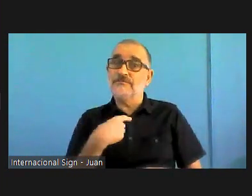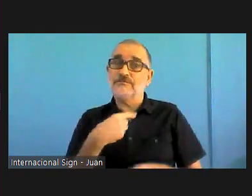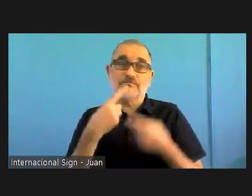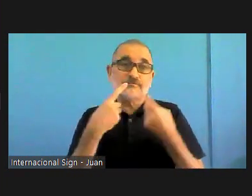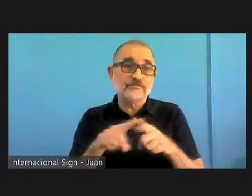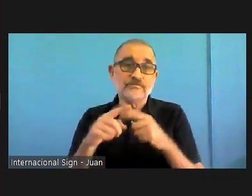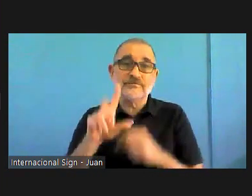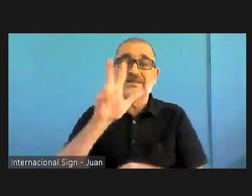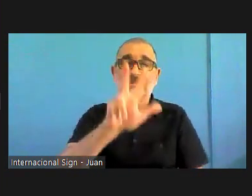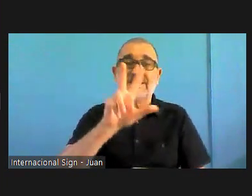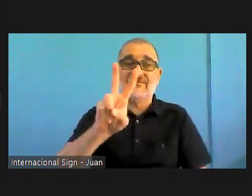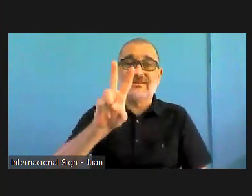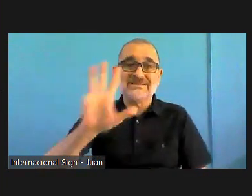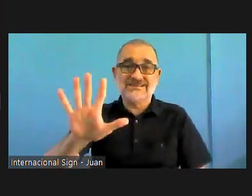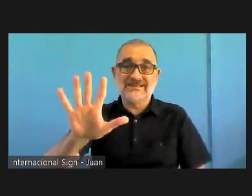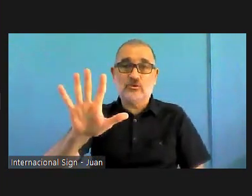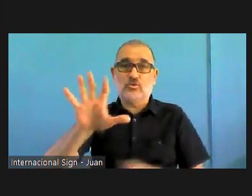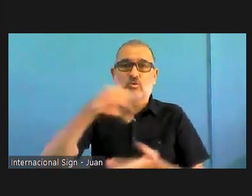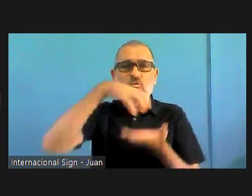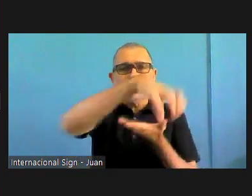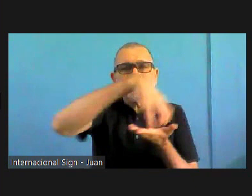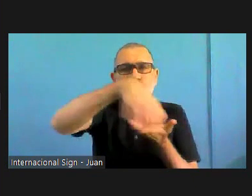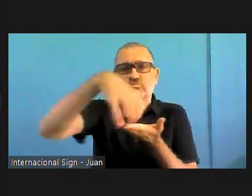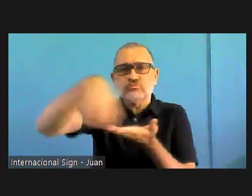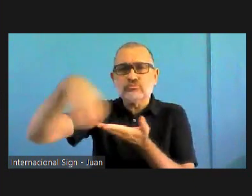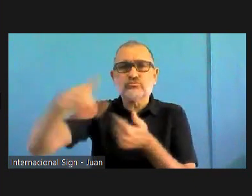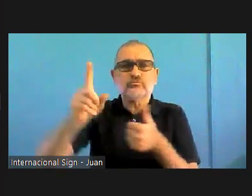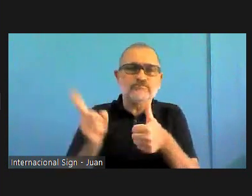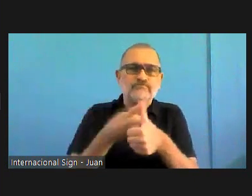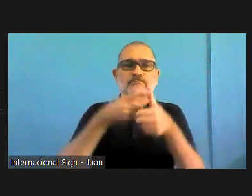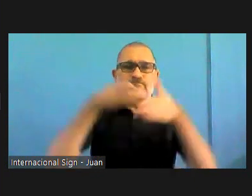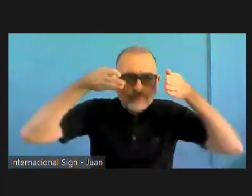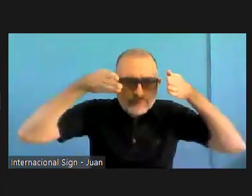el principio rector es nadie